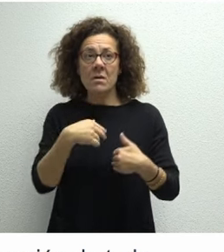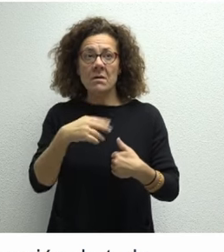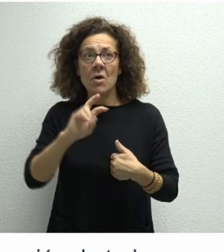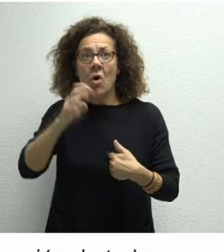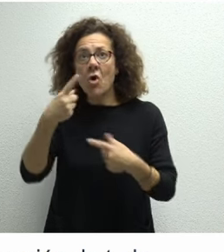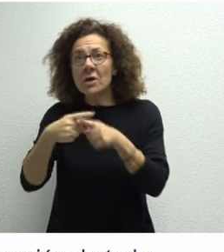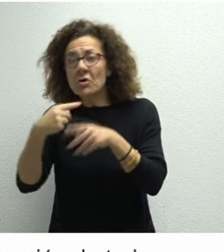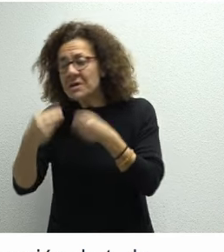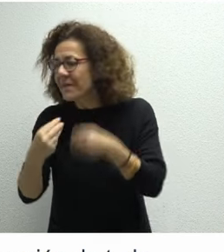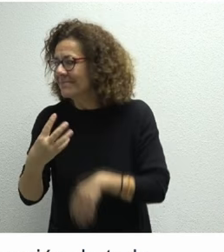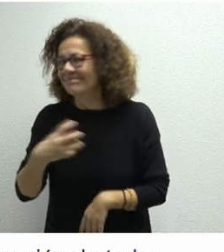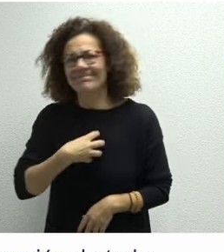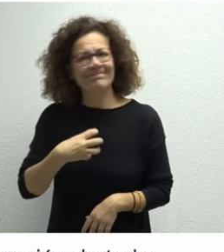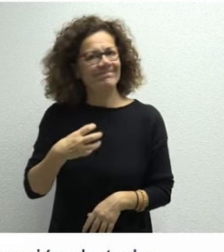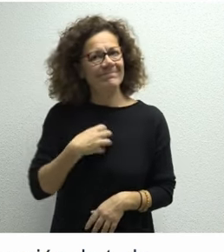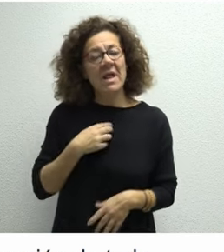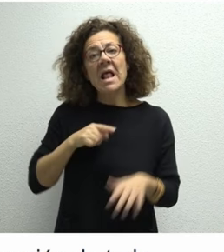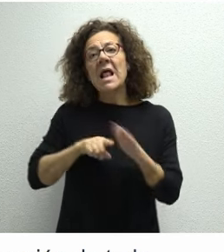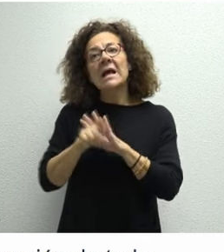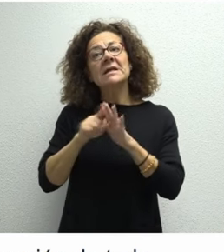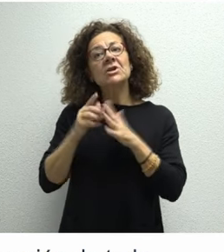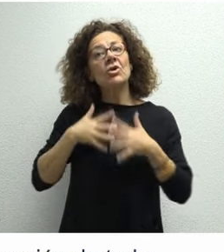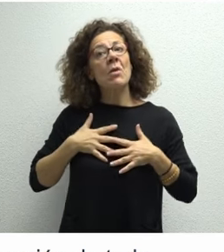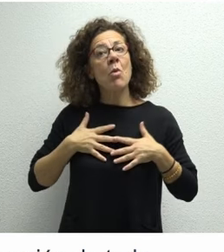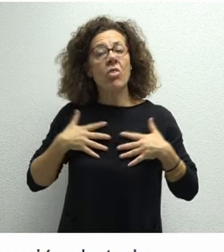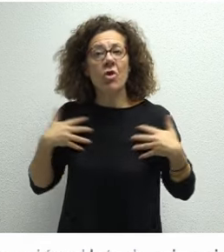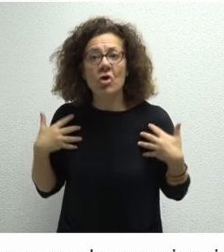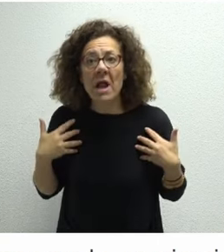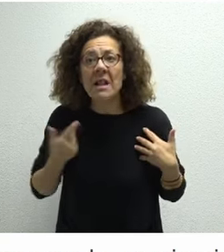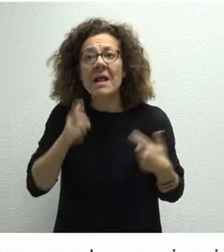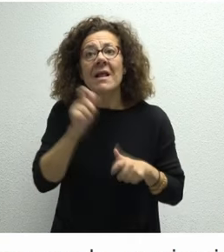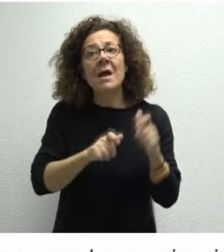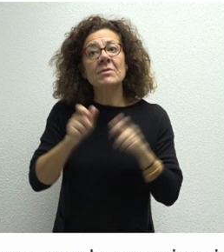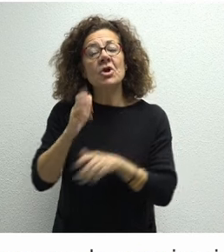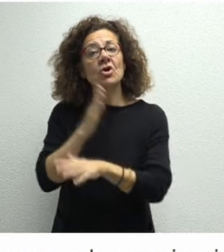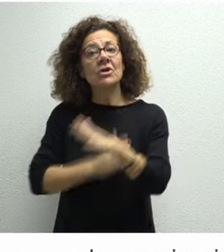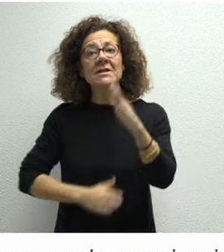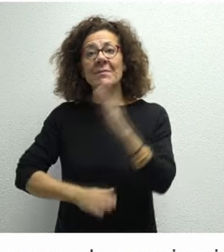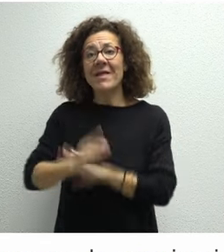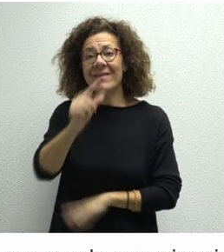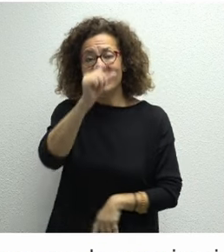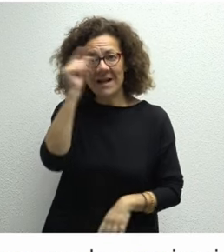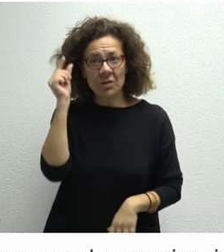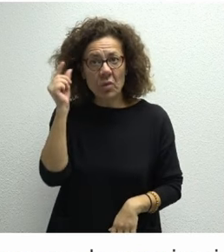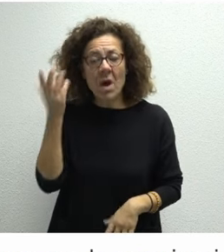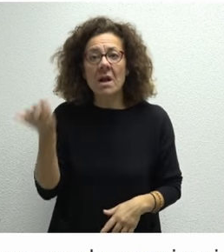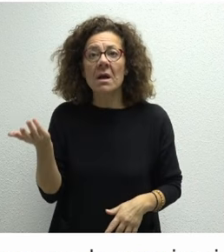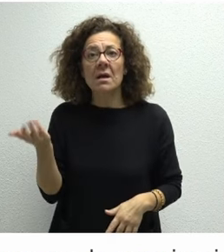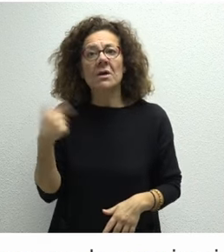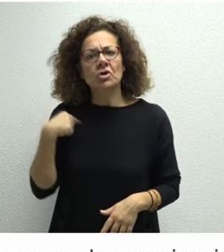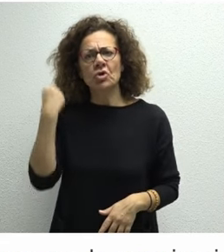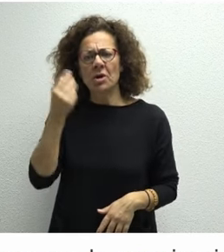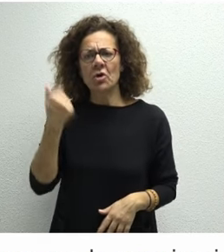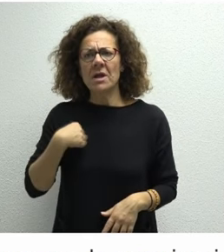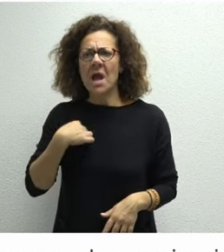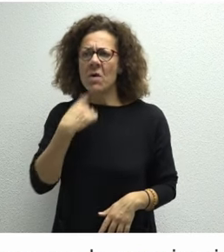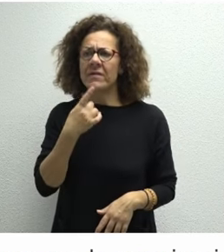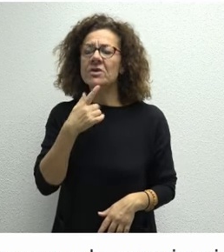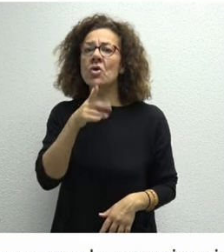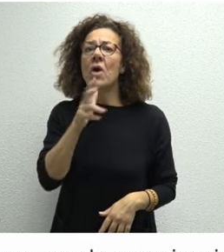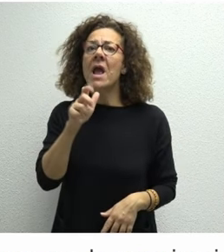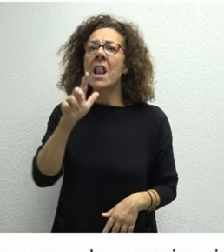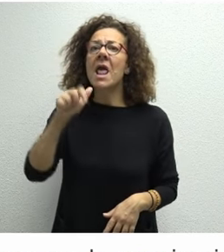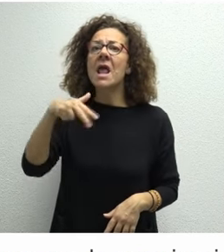eh que la gestión emocional de las personas con discapacidad intelectual que creo que lo comentaba Elena es